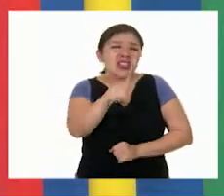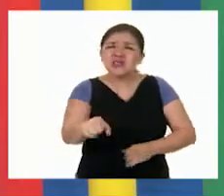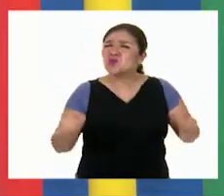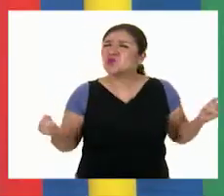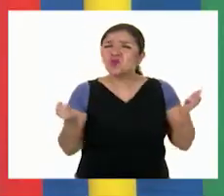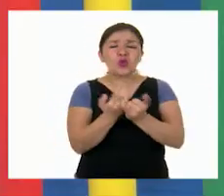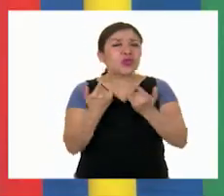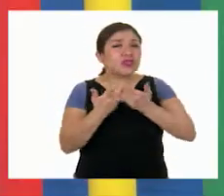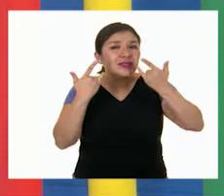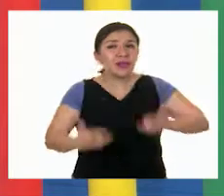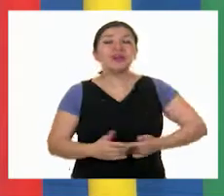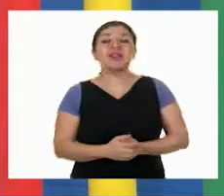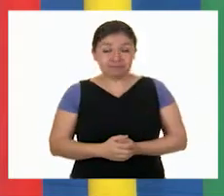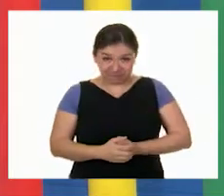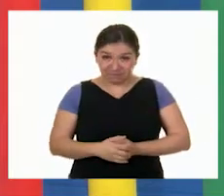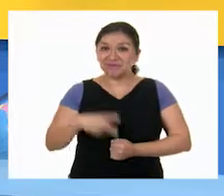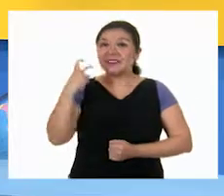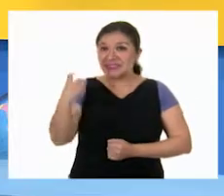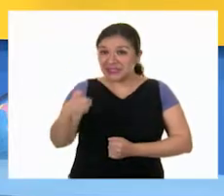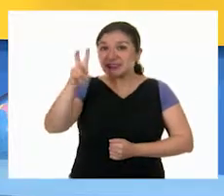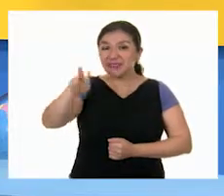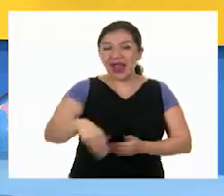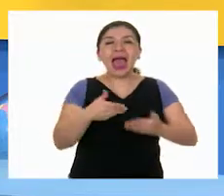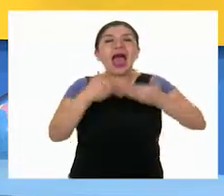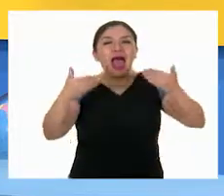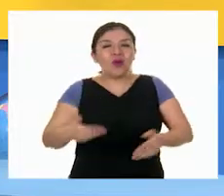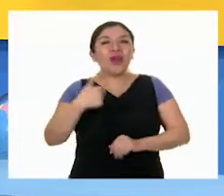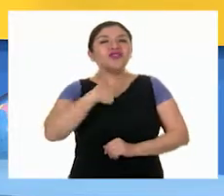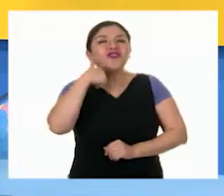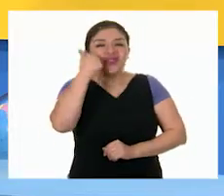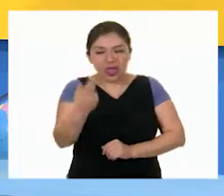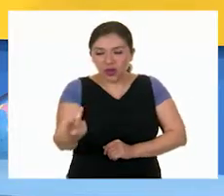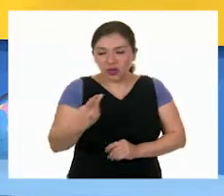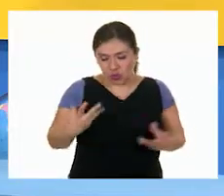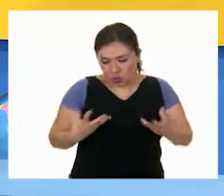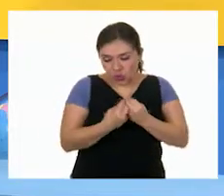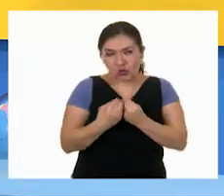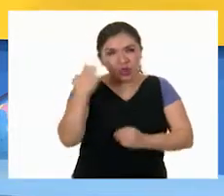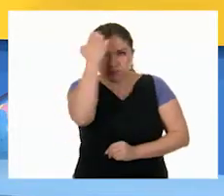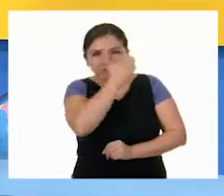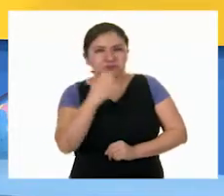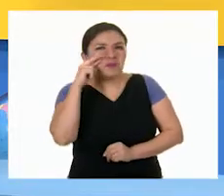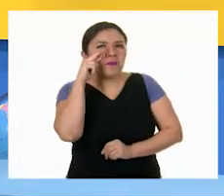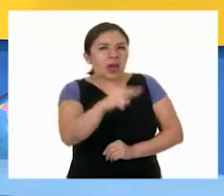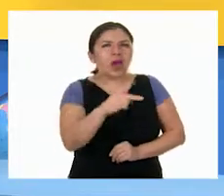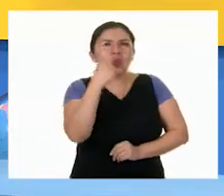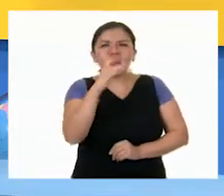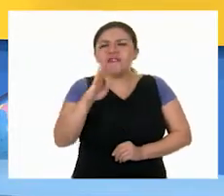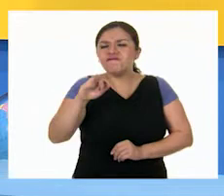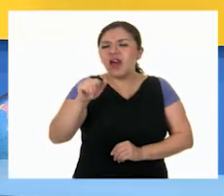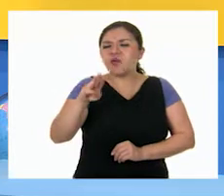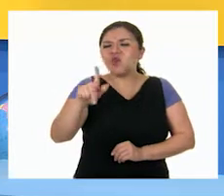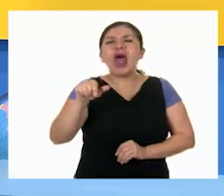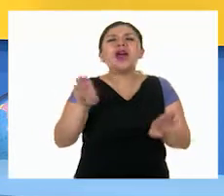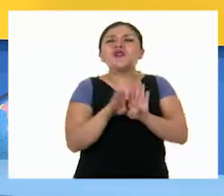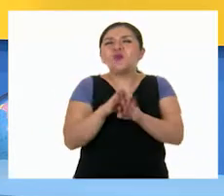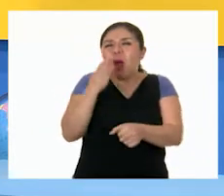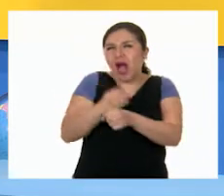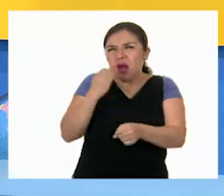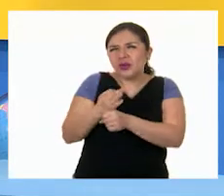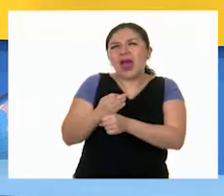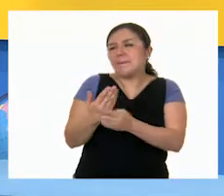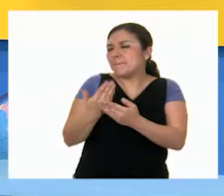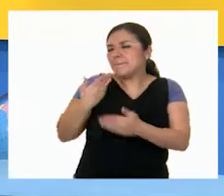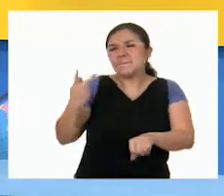mismita historia. Así es. Ahora me gustaría que analizáramos una fábula, un poco como lo hicimos la